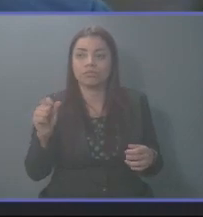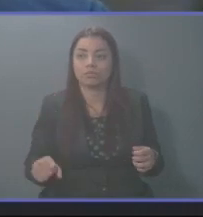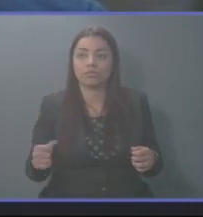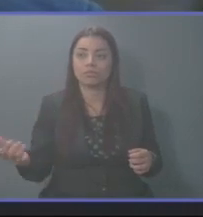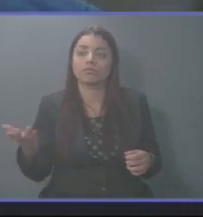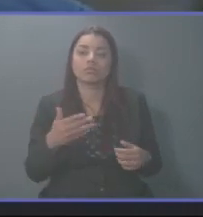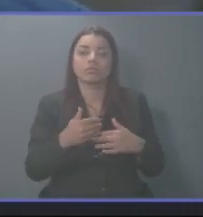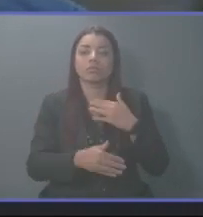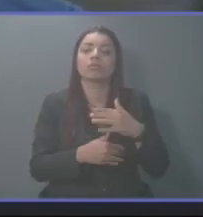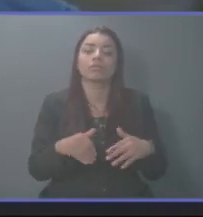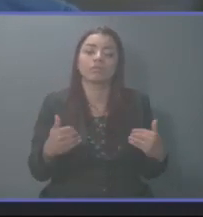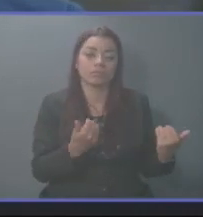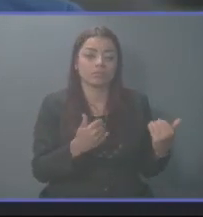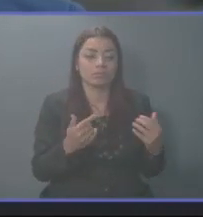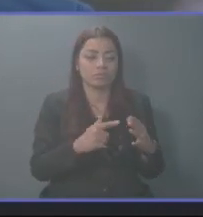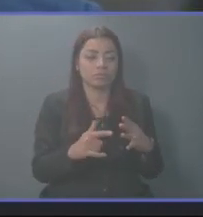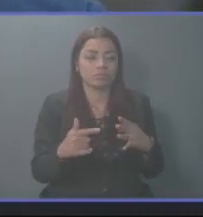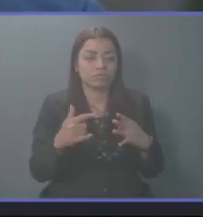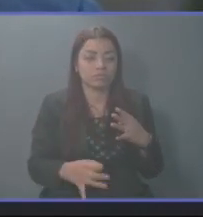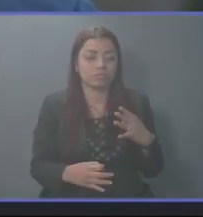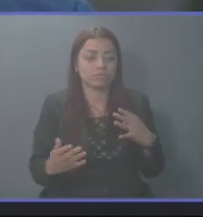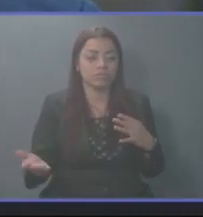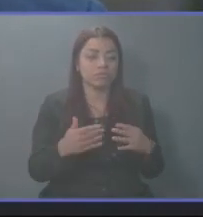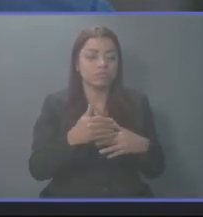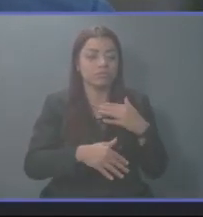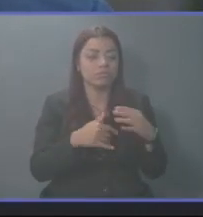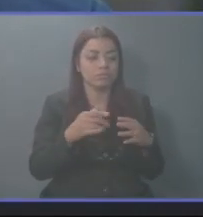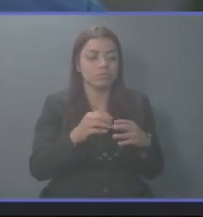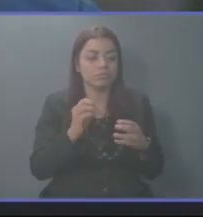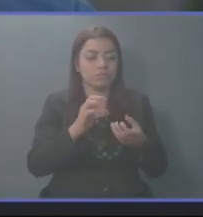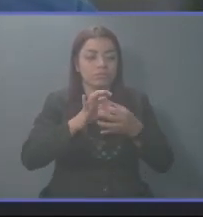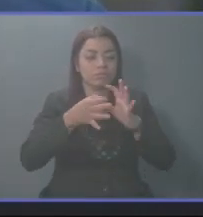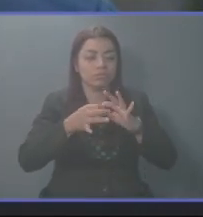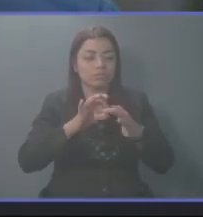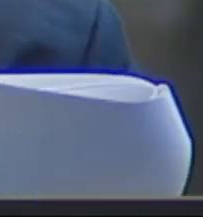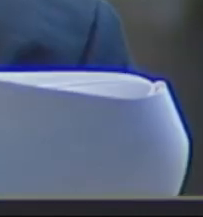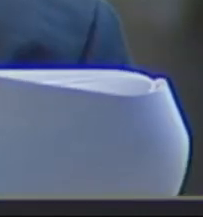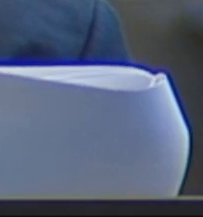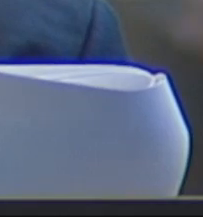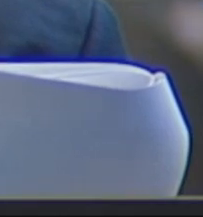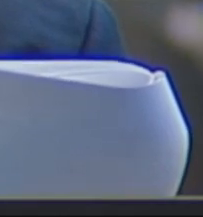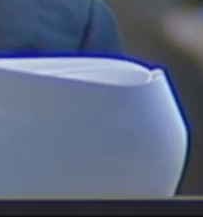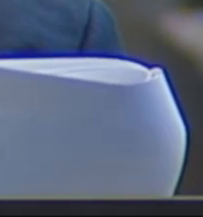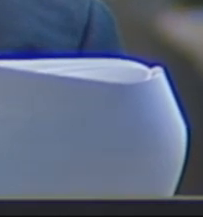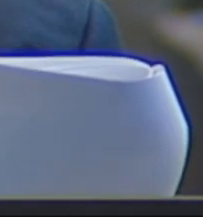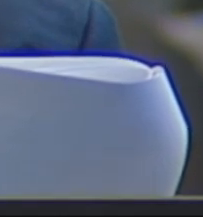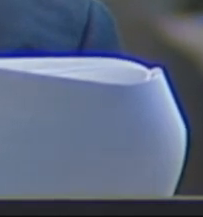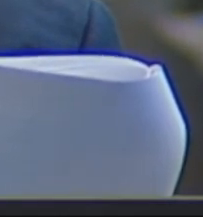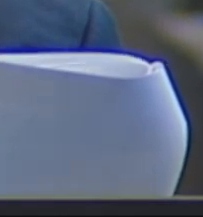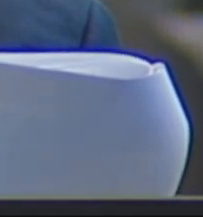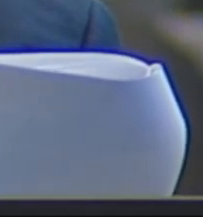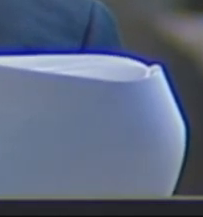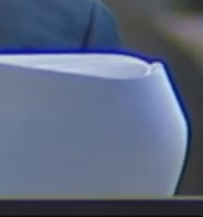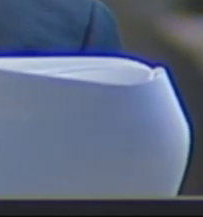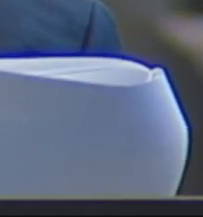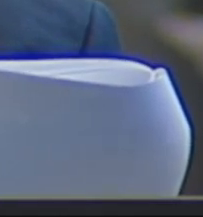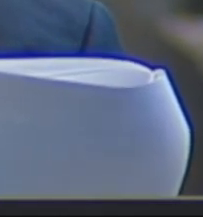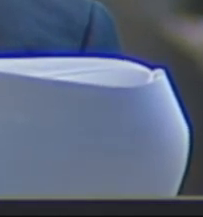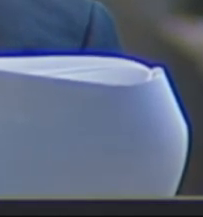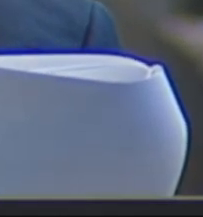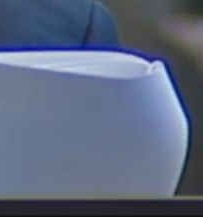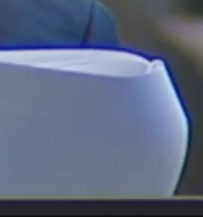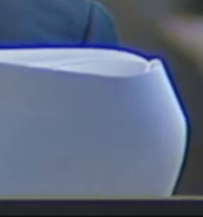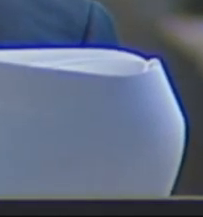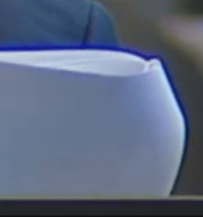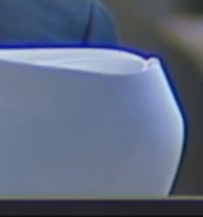todos los asuntos y aspectos que competen al movimiento olímpico en El Salvador, siendo una entidad de utilidad pública completamente autónoma